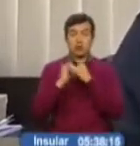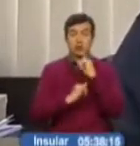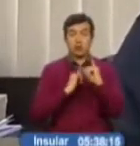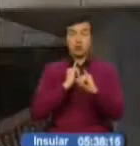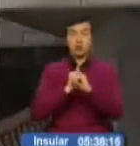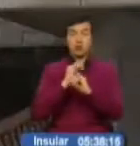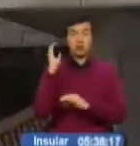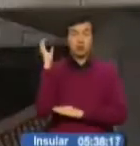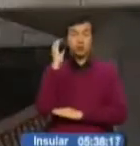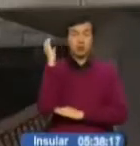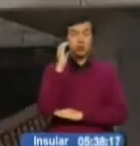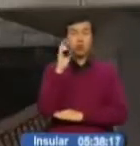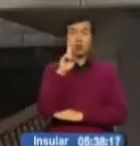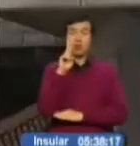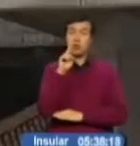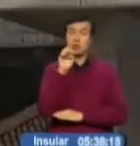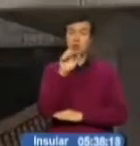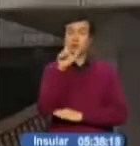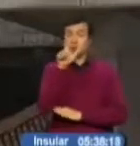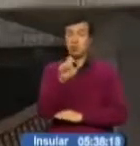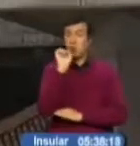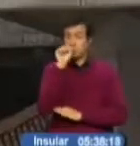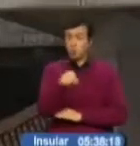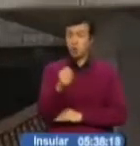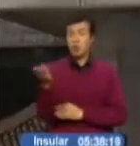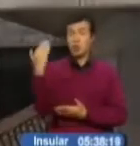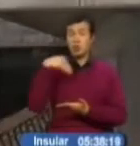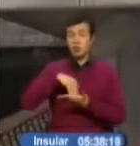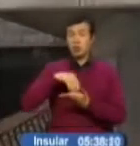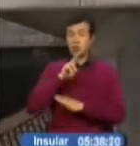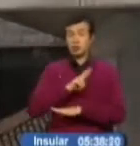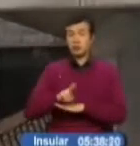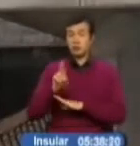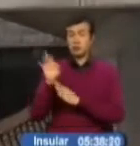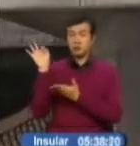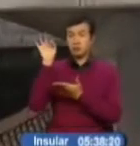Raúl Vallejo, pueda postularse nuevamente al cargo. Javier Ceballos, Ecuador TV.